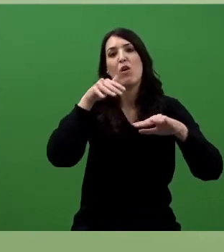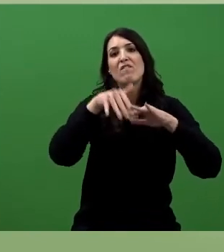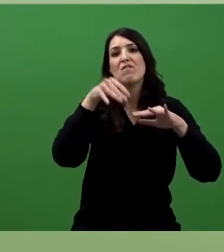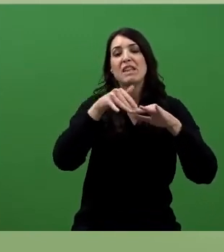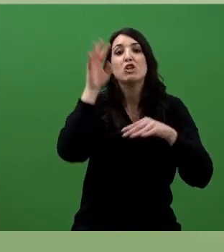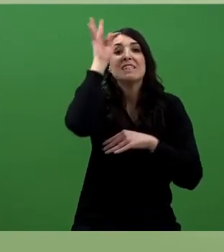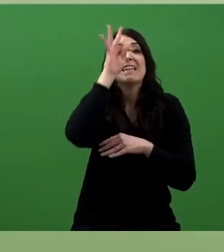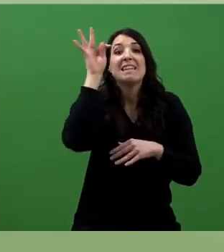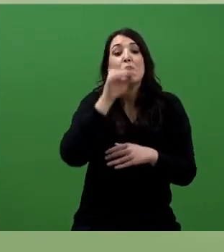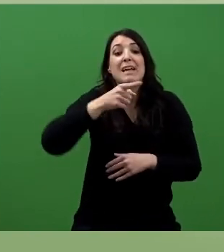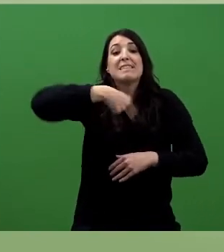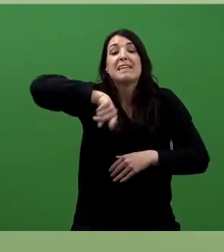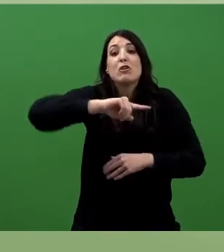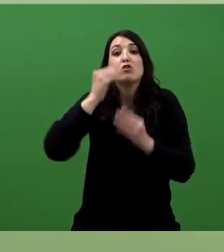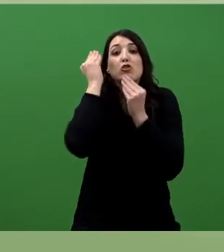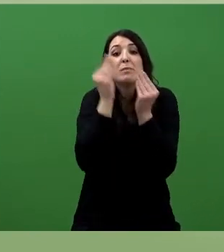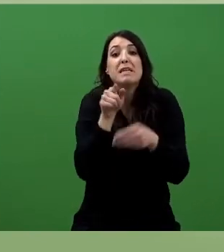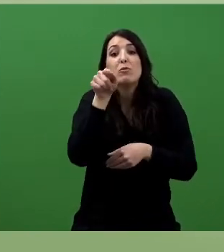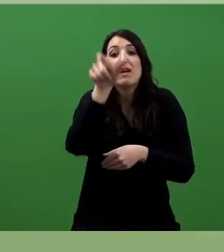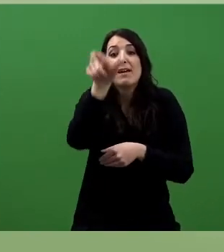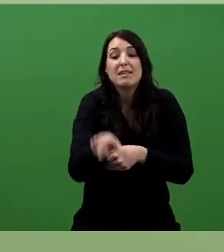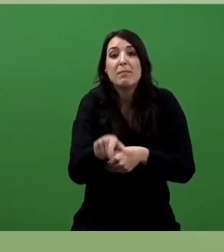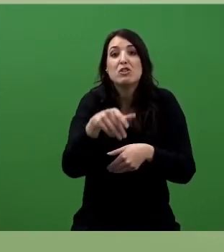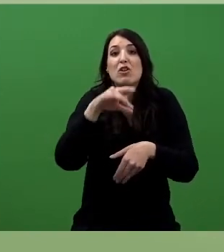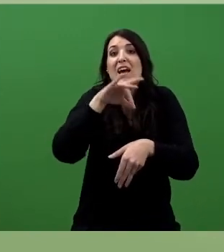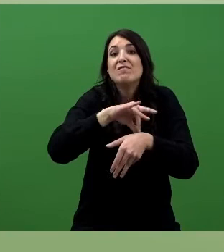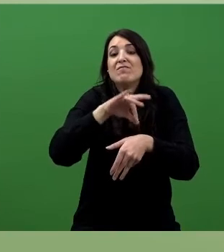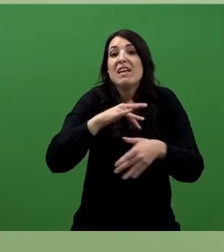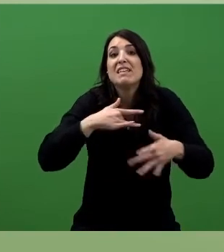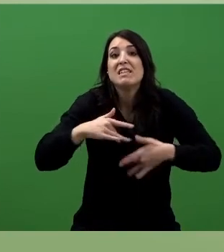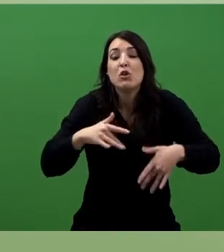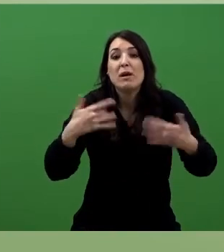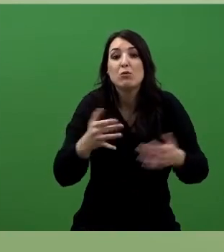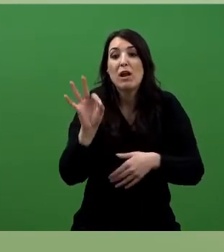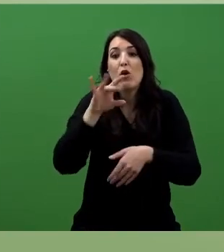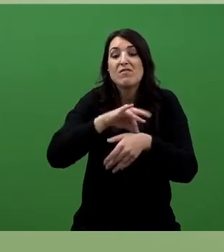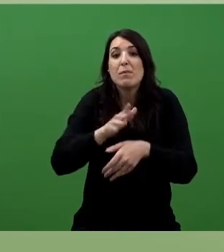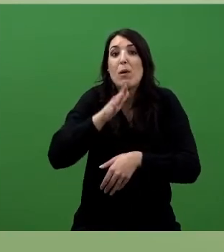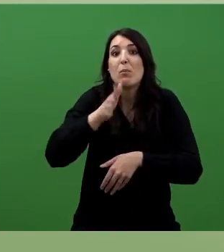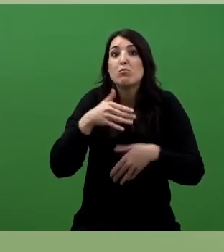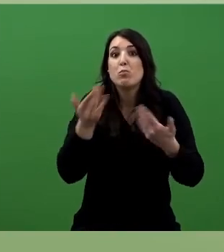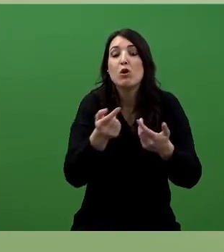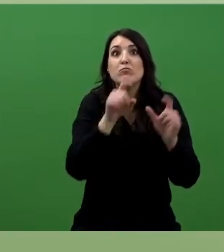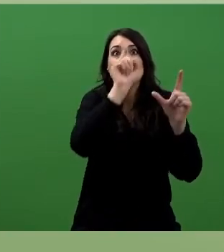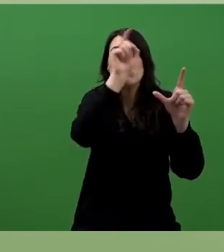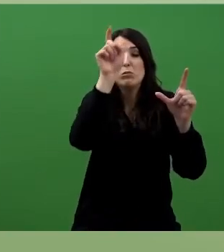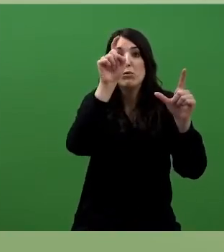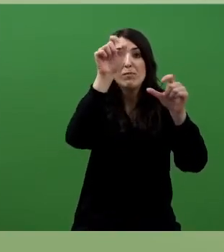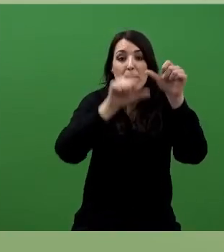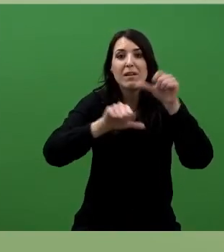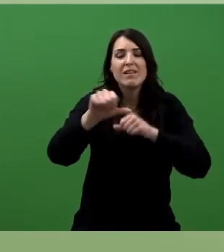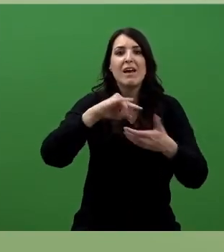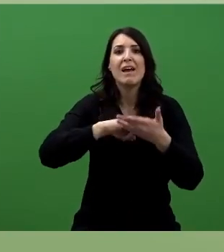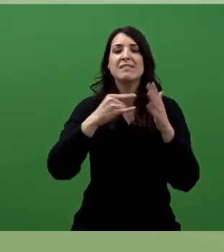hipótesis que tenemos sobre qué le puede estar pasando o cuál puede ser la causa de la enfermedad. Y a partir de aquí, el sistema